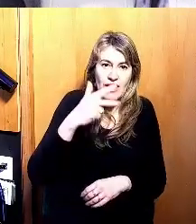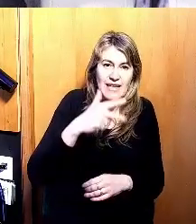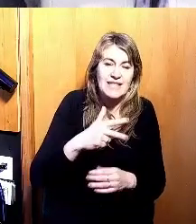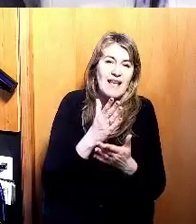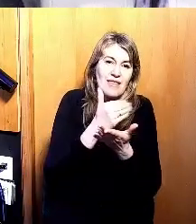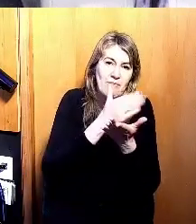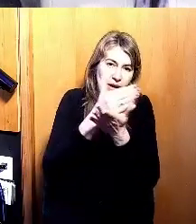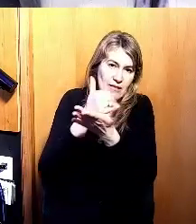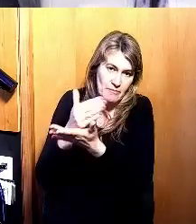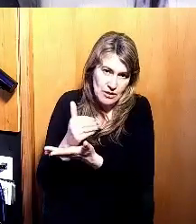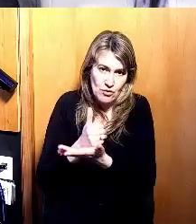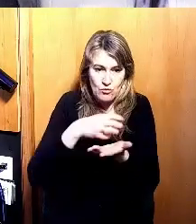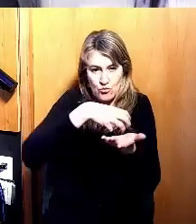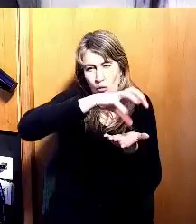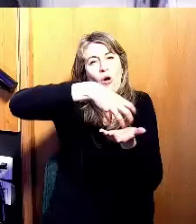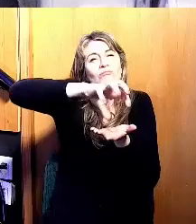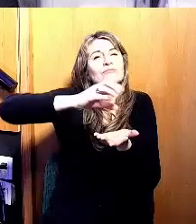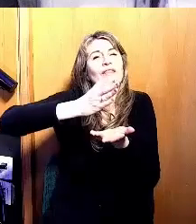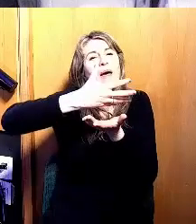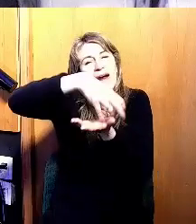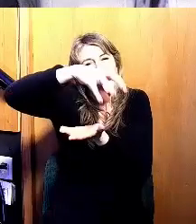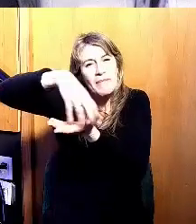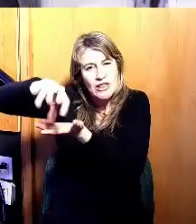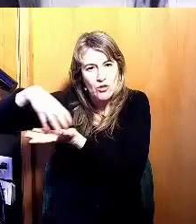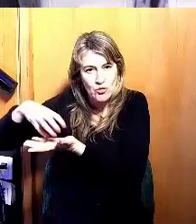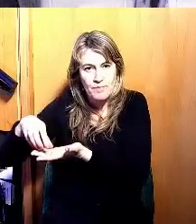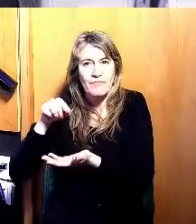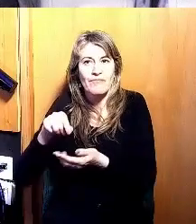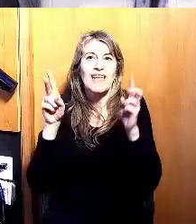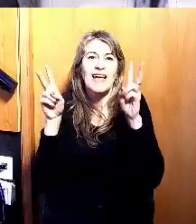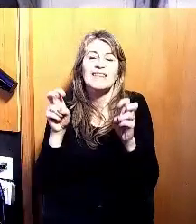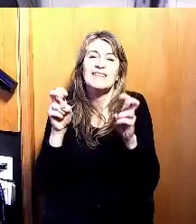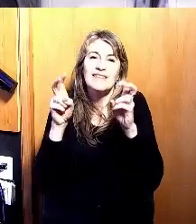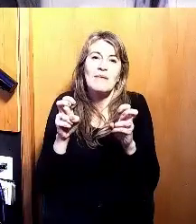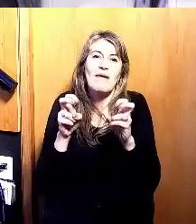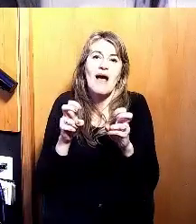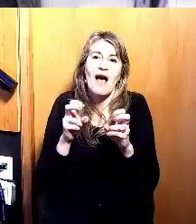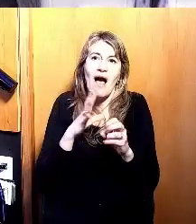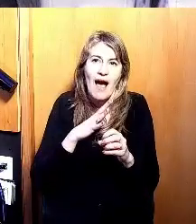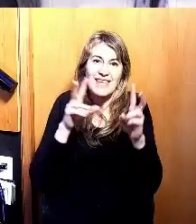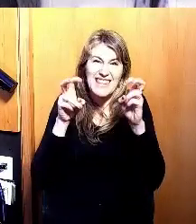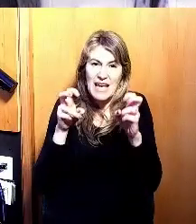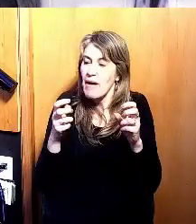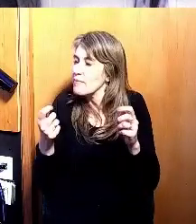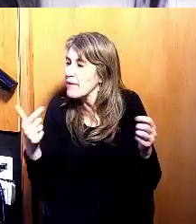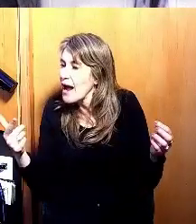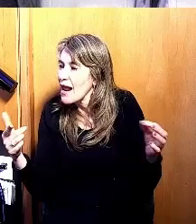tal, y coordinar la producción de información en temas transversales, que lo son casi todos, no es tan